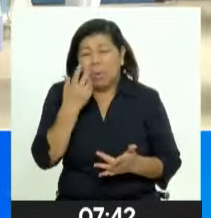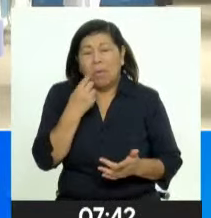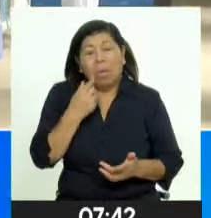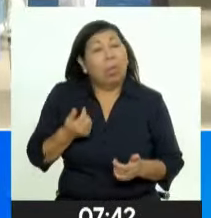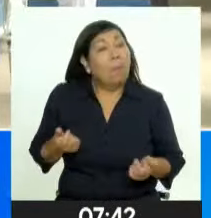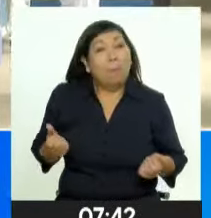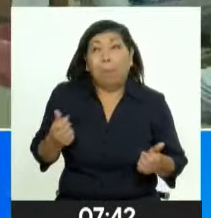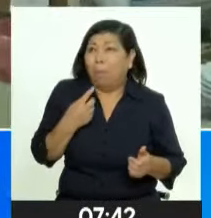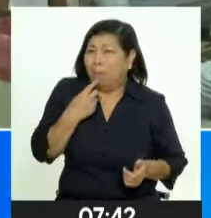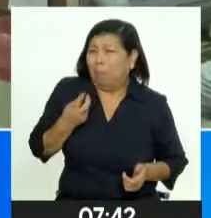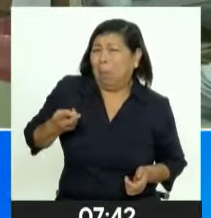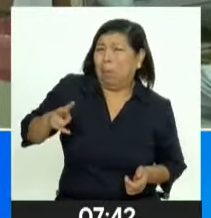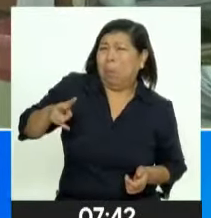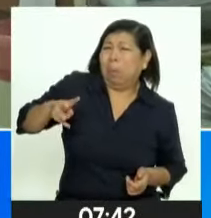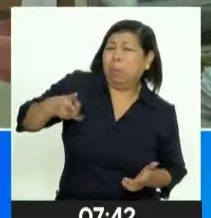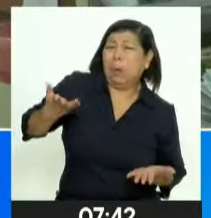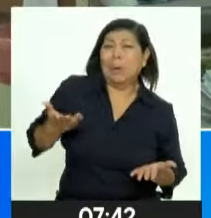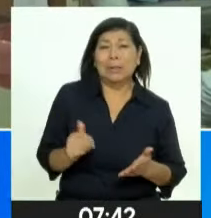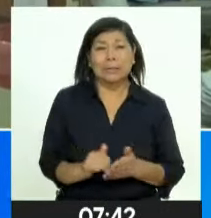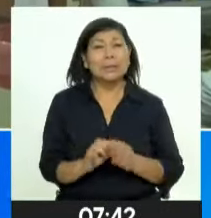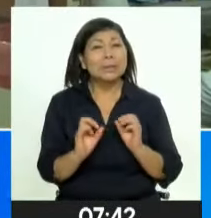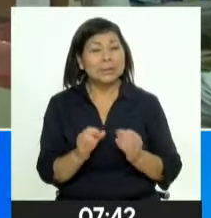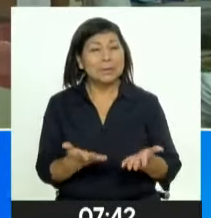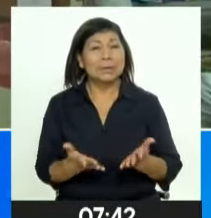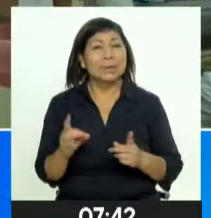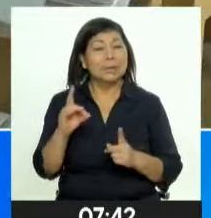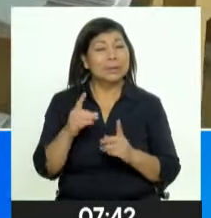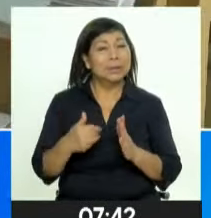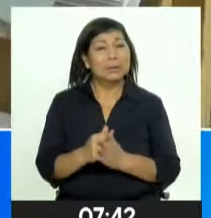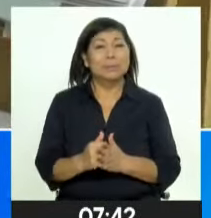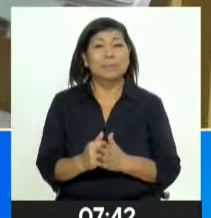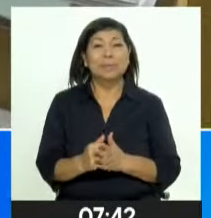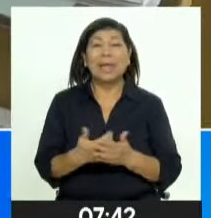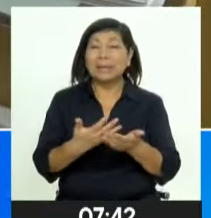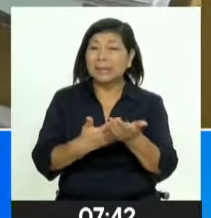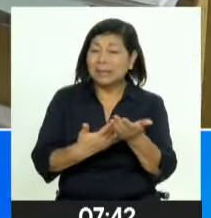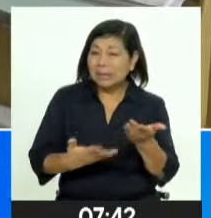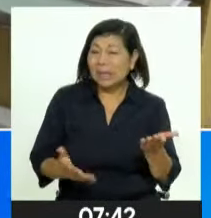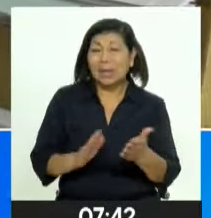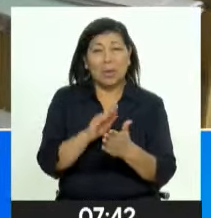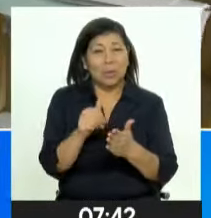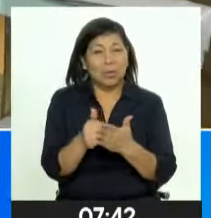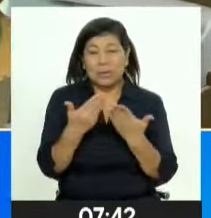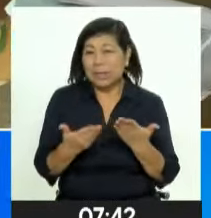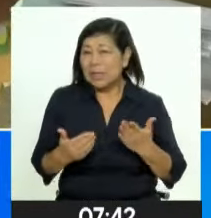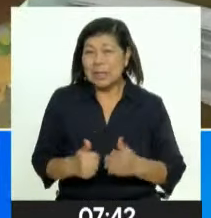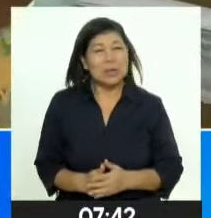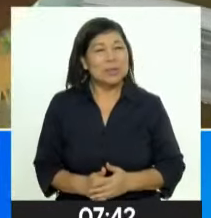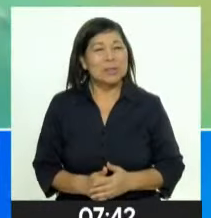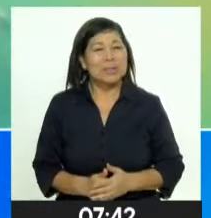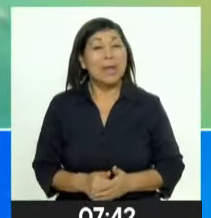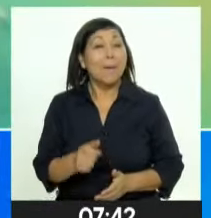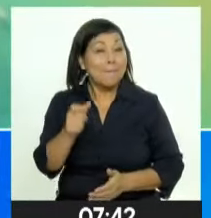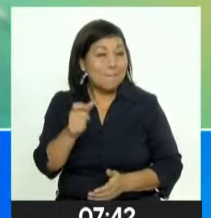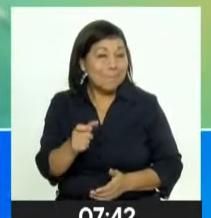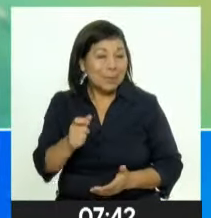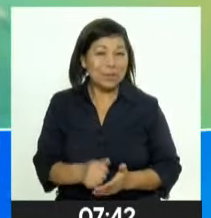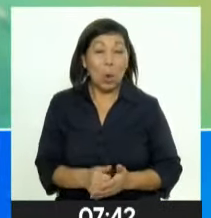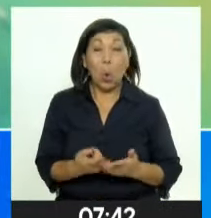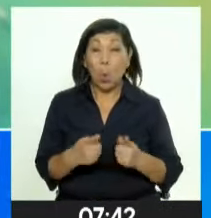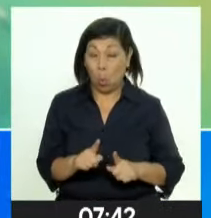grave, ¿no? En ellos es lo que podemos ver lo que se conoce como el dengue severo, con sangrado y todas estas cosas. Entonces, estas personas,